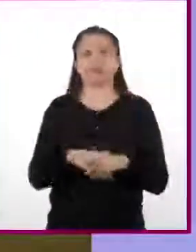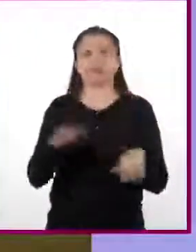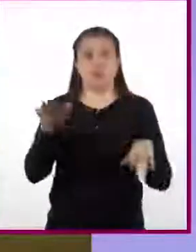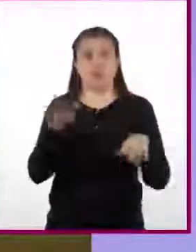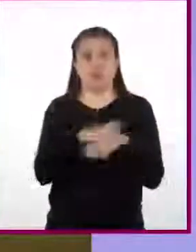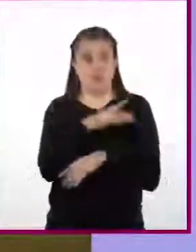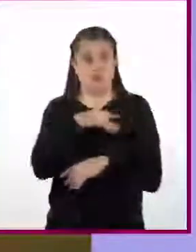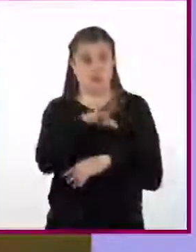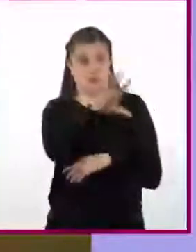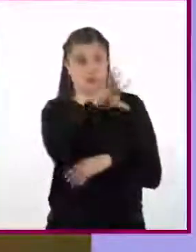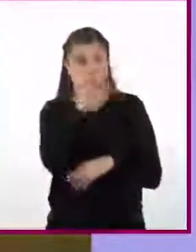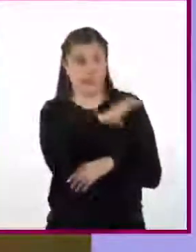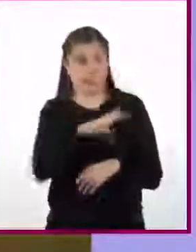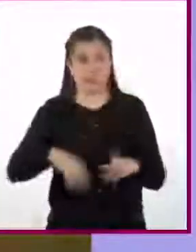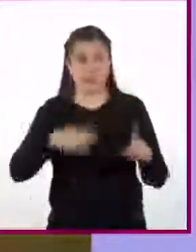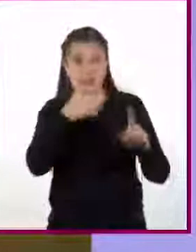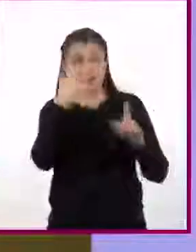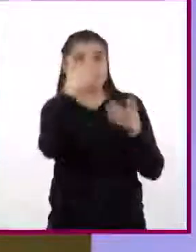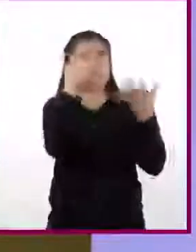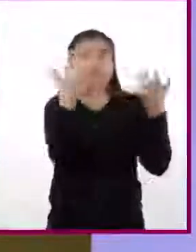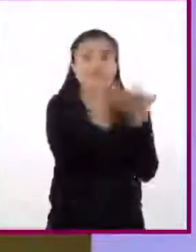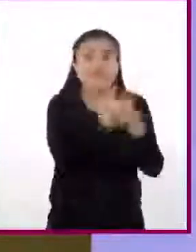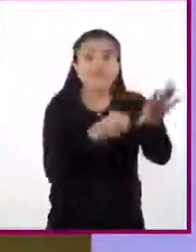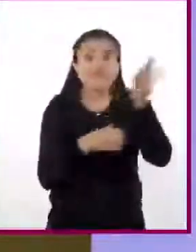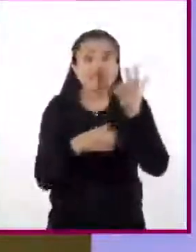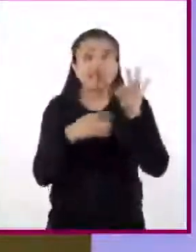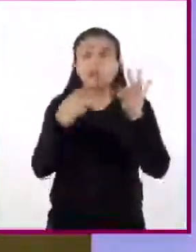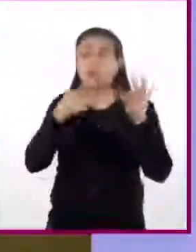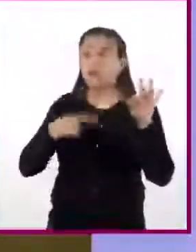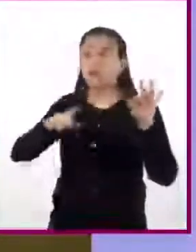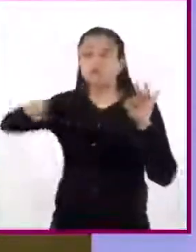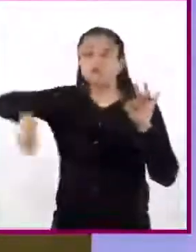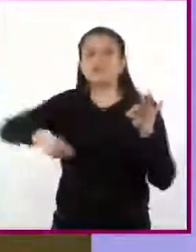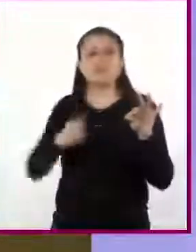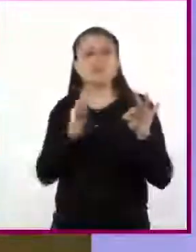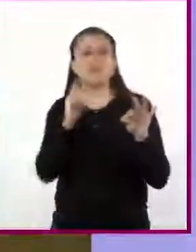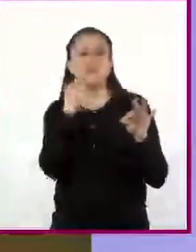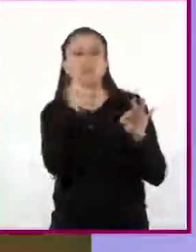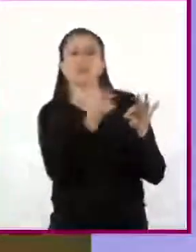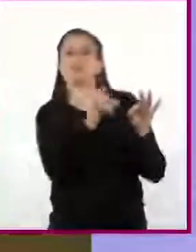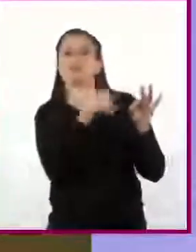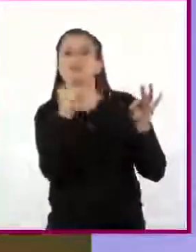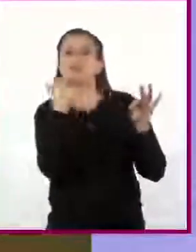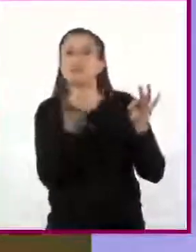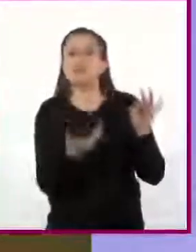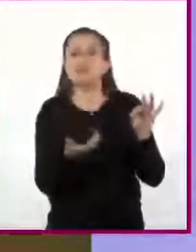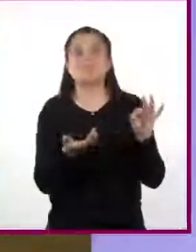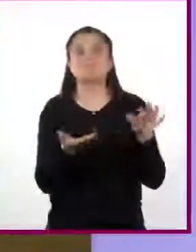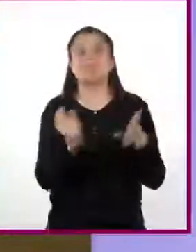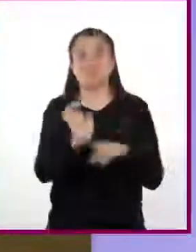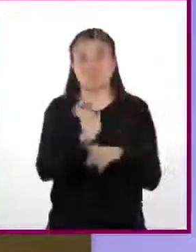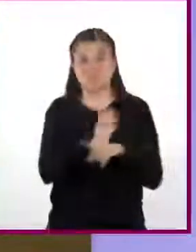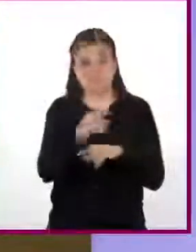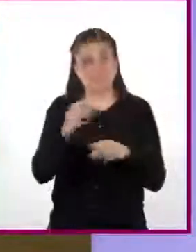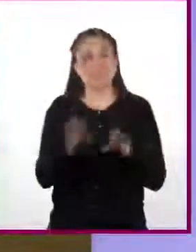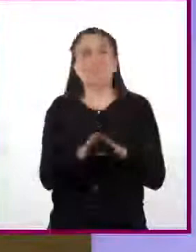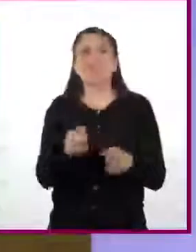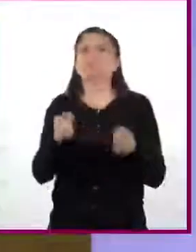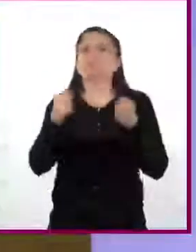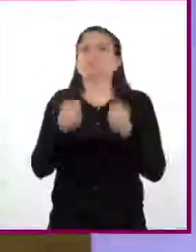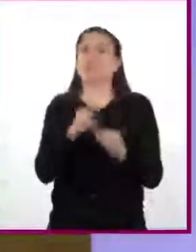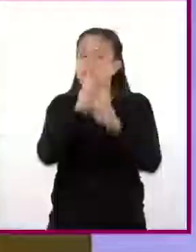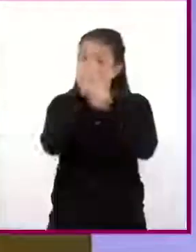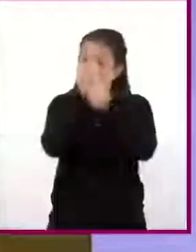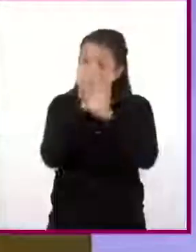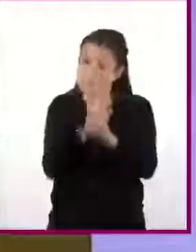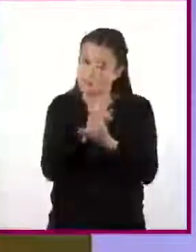es electo no necesariamente representa la voluntad de las mayorías. Entonces, ¿cómo garantizar el respeto a